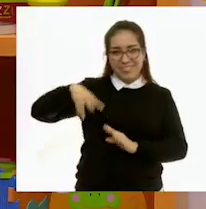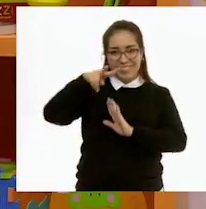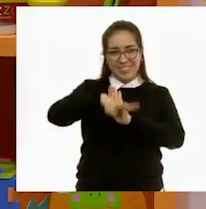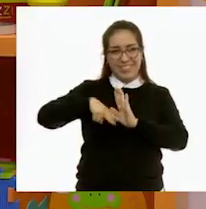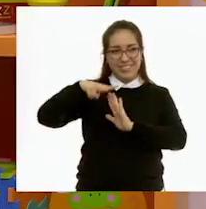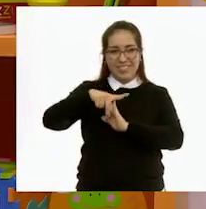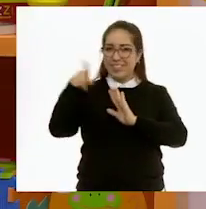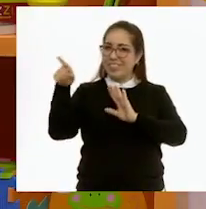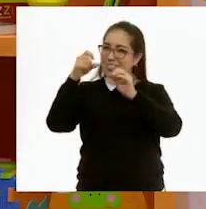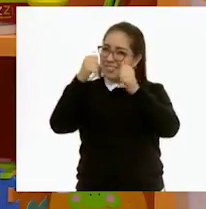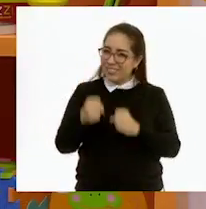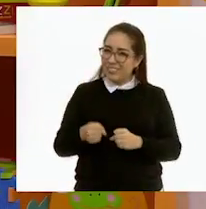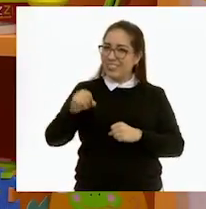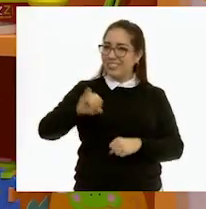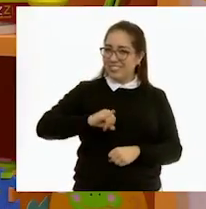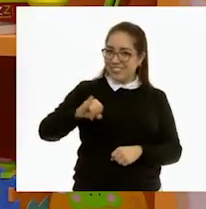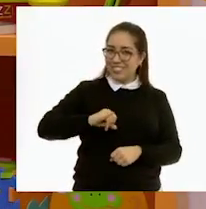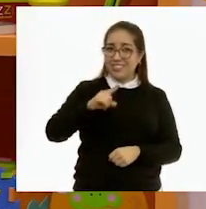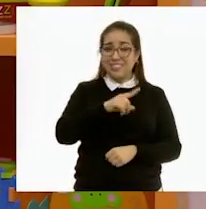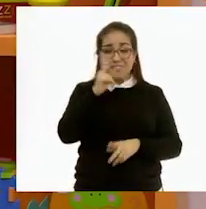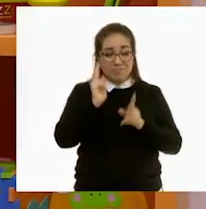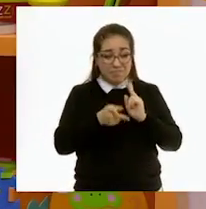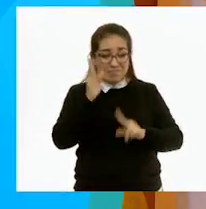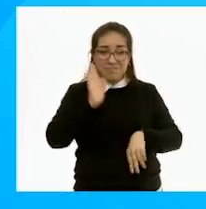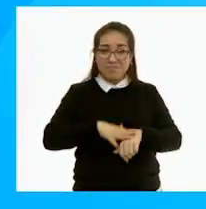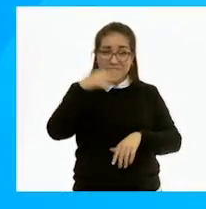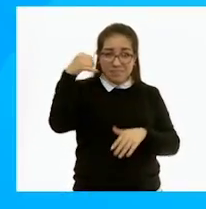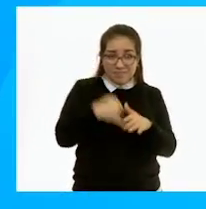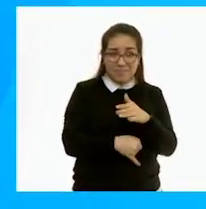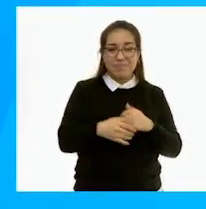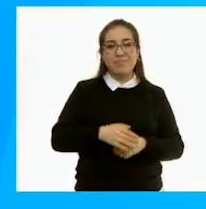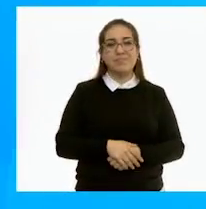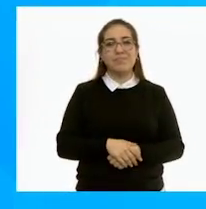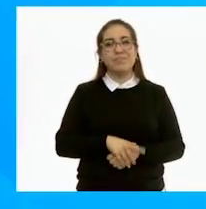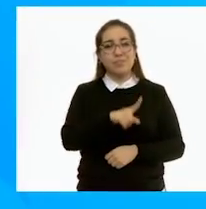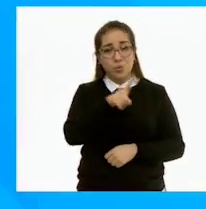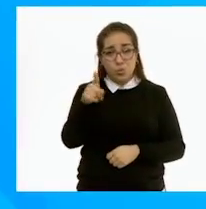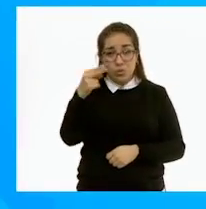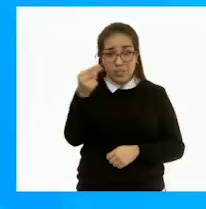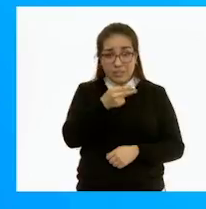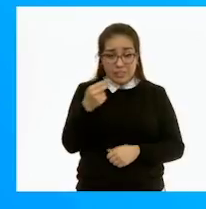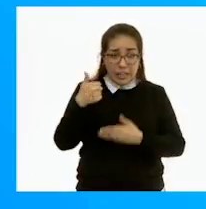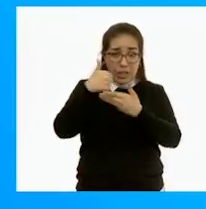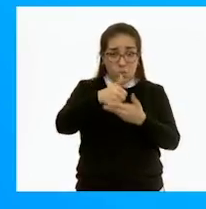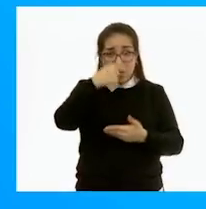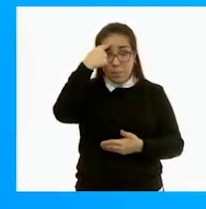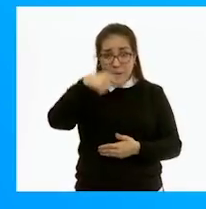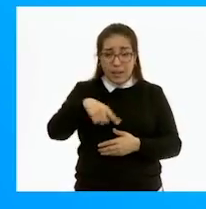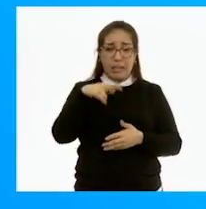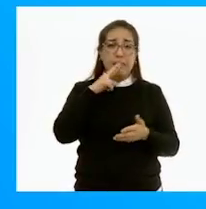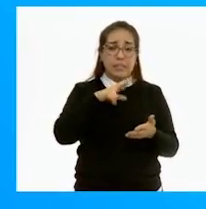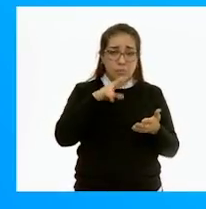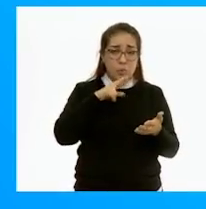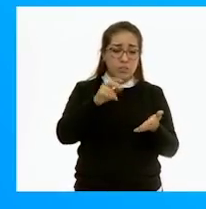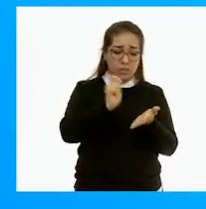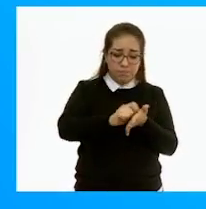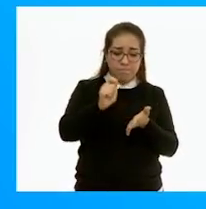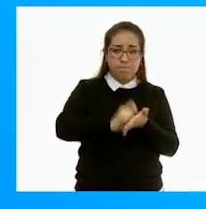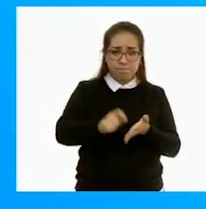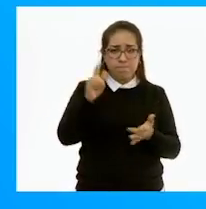les parecerá interesante y podrán decirte algo más. Si necesitas ayuda para resolver tus dudas,